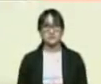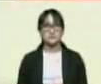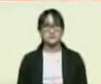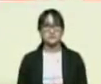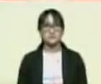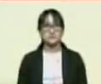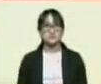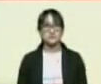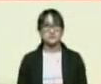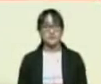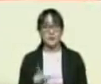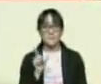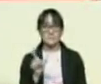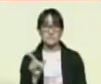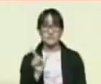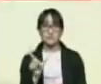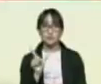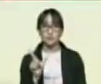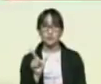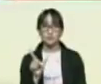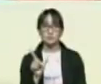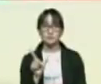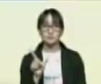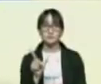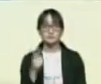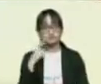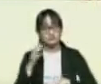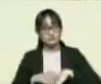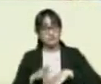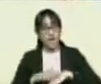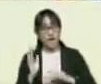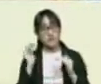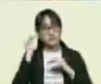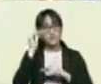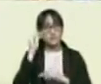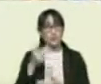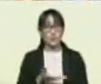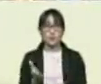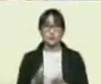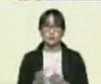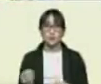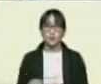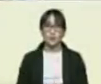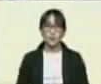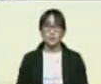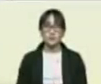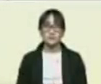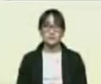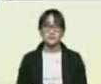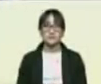El Partido Socialista Unido de Venezuela, alerta, atención, oído.